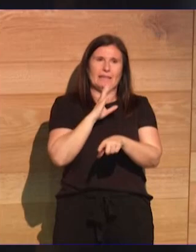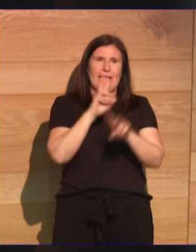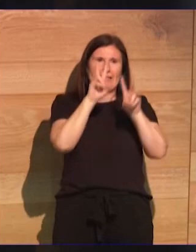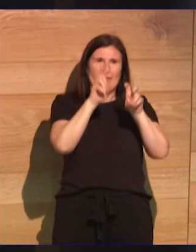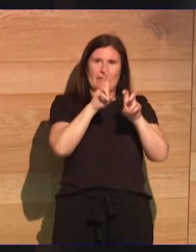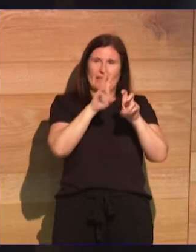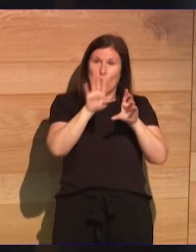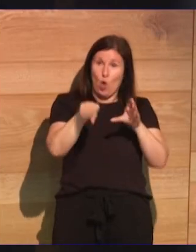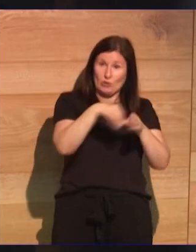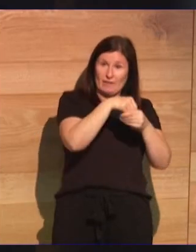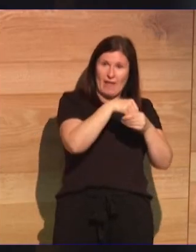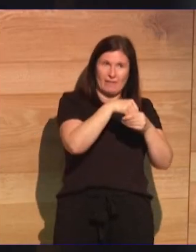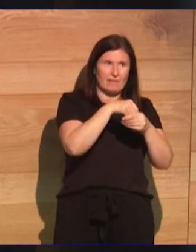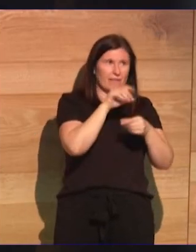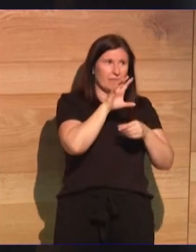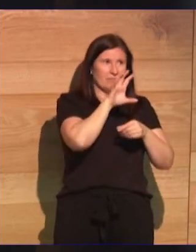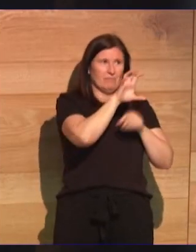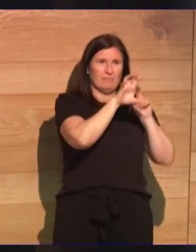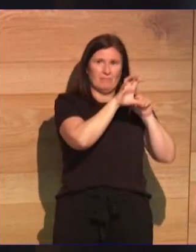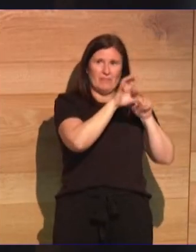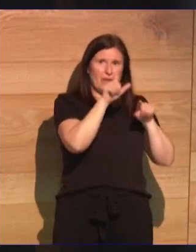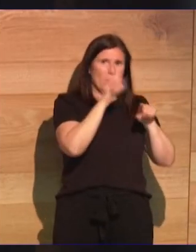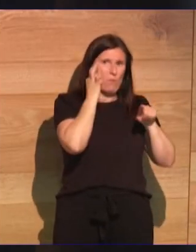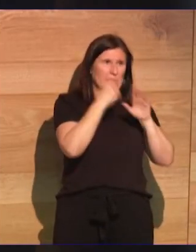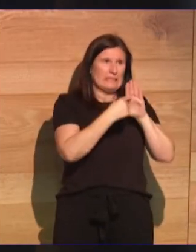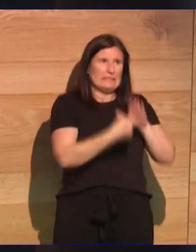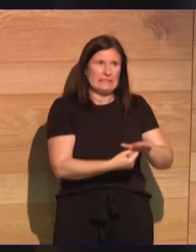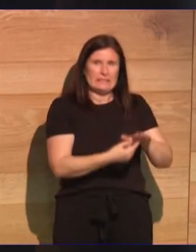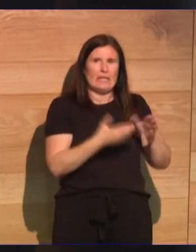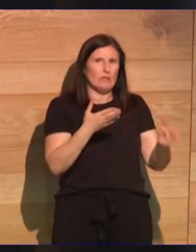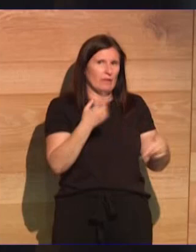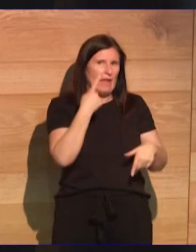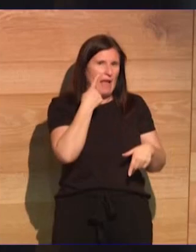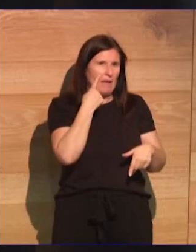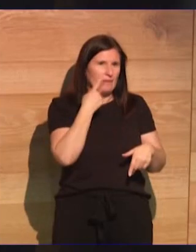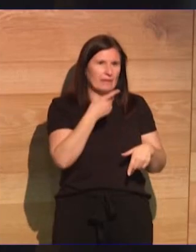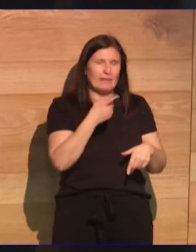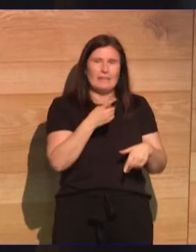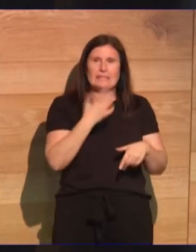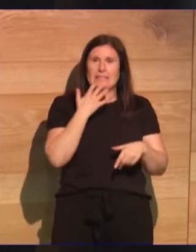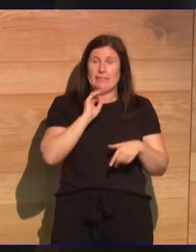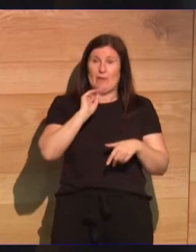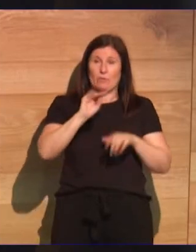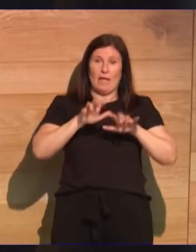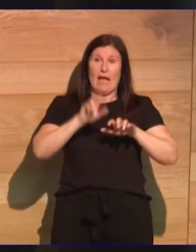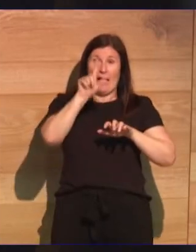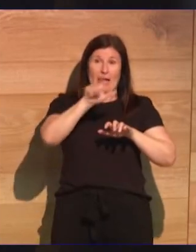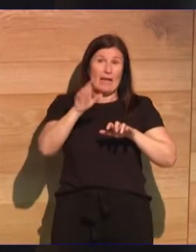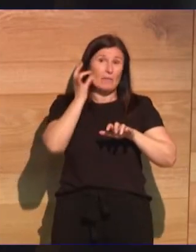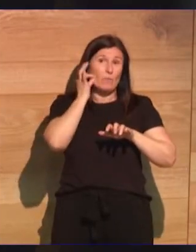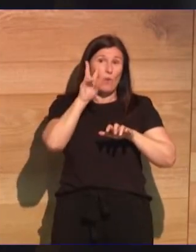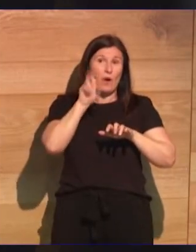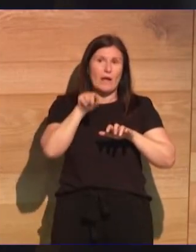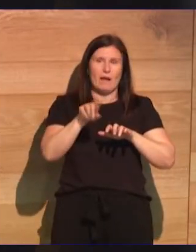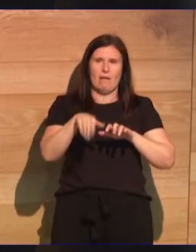curioso ciertas preguntas que podrá hacer, ¿no? Claro, le dirá que sí, tiene los mismos derechos, pero a lo mejor en algún momento, según